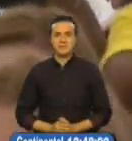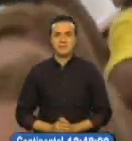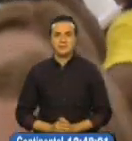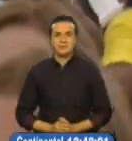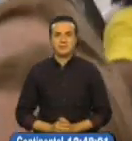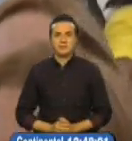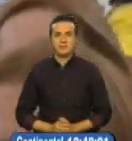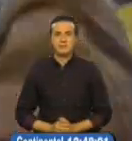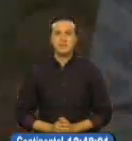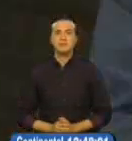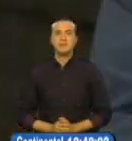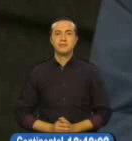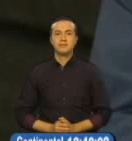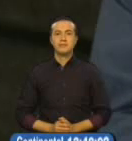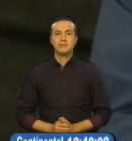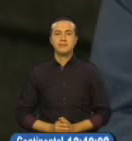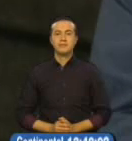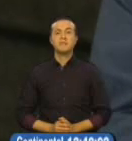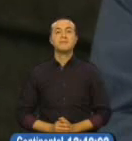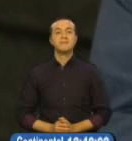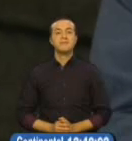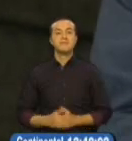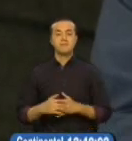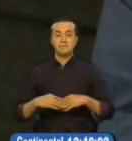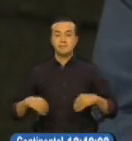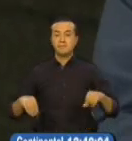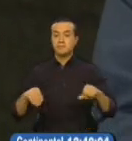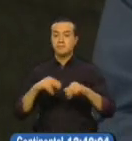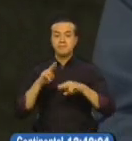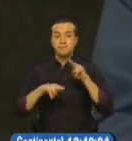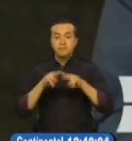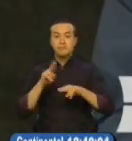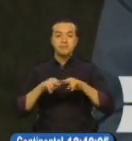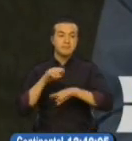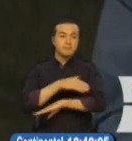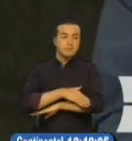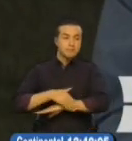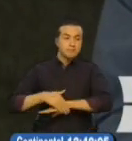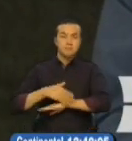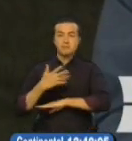la consecución de terrenos, la construcción de vías,